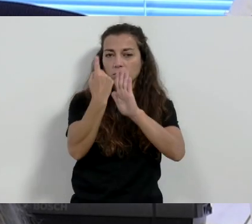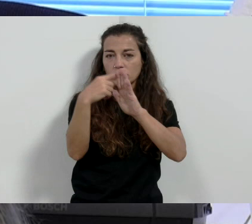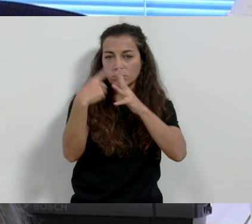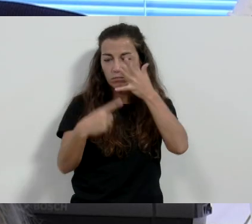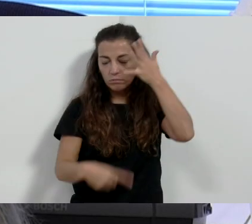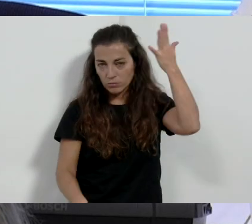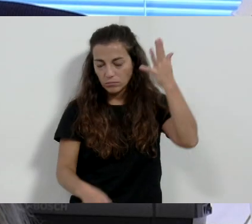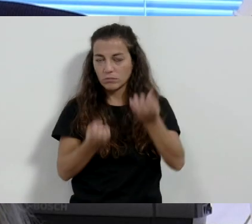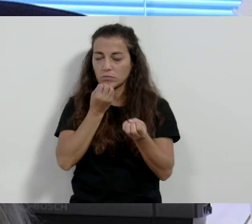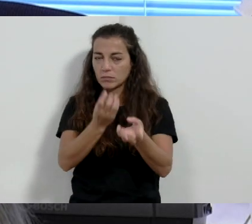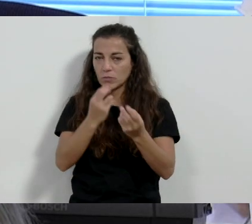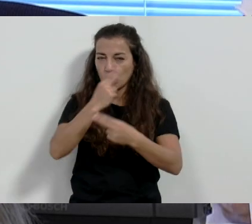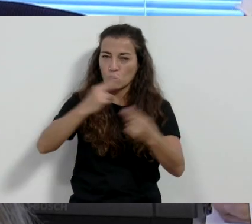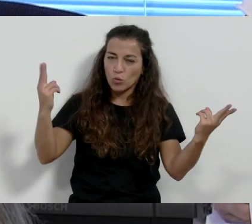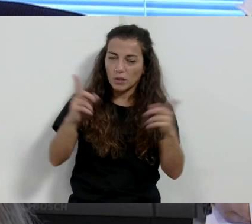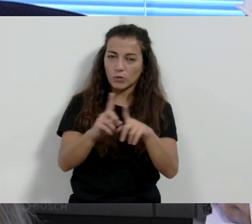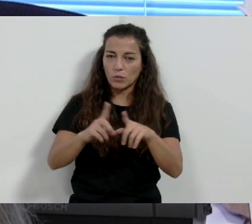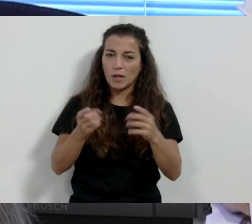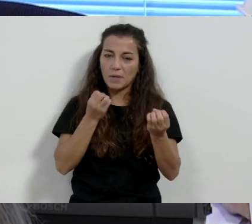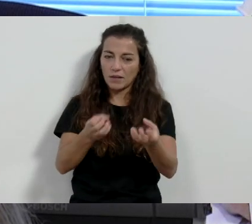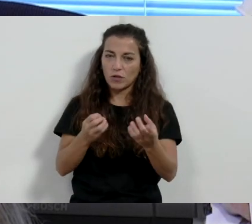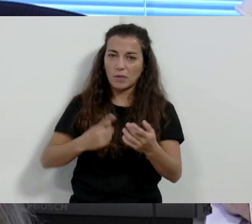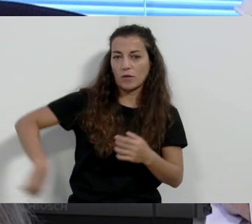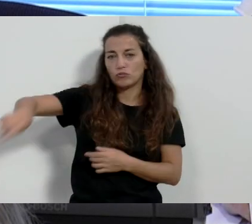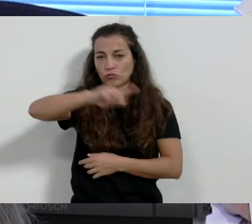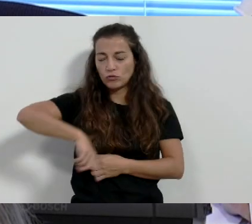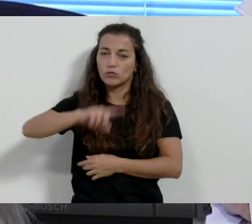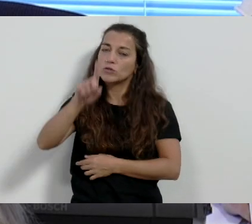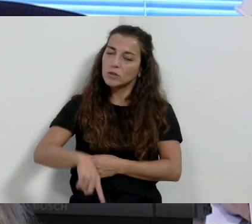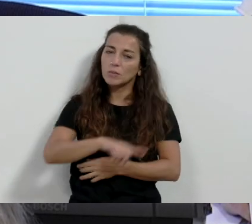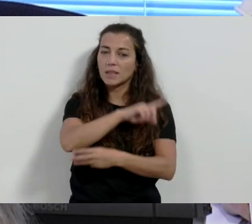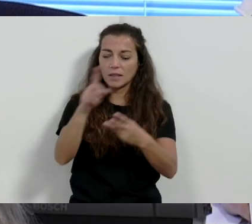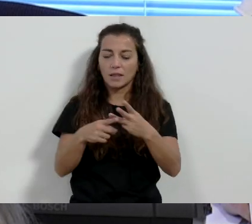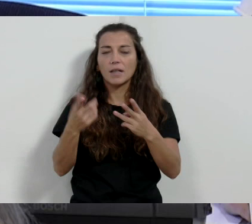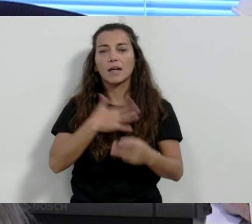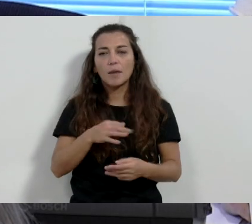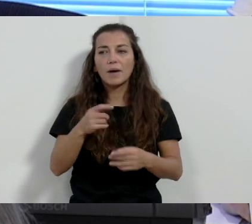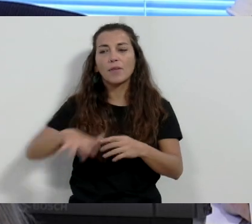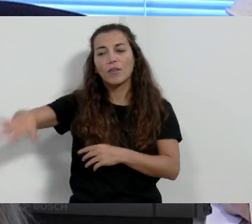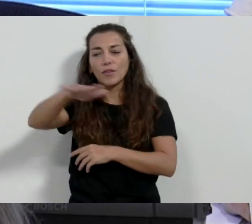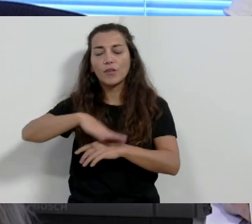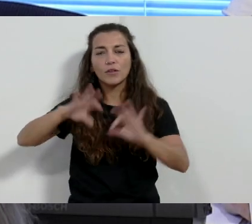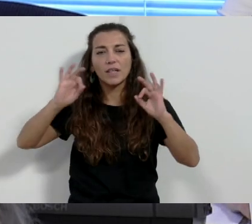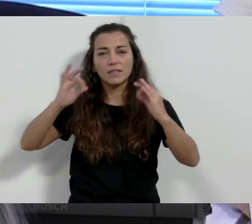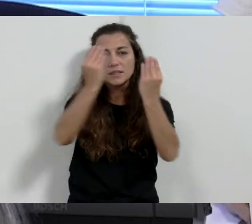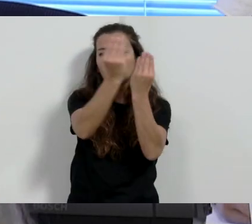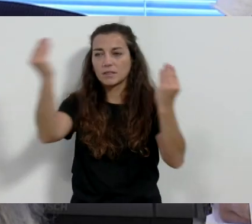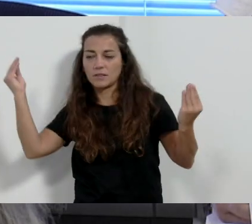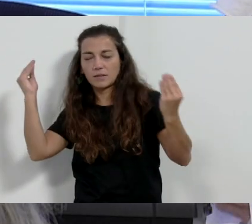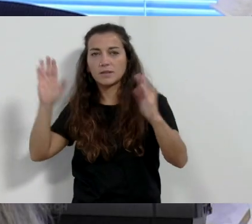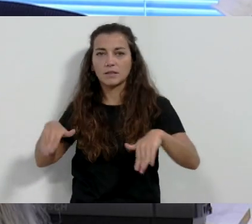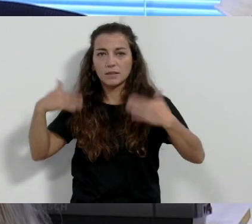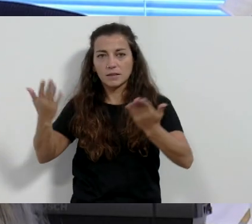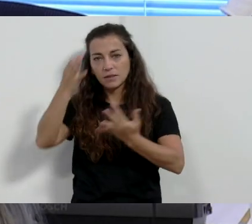y que se estudie la posibilidad de exponer dichos regalos y presentes en un espacio público al que los vecinos y vecinas de Ciudad Real podamos tener acceso para